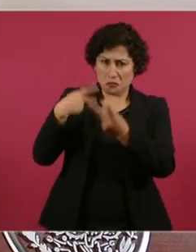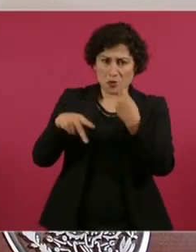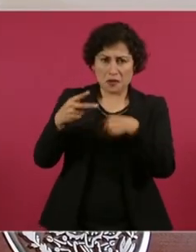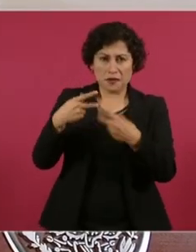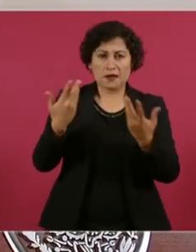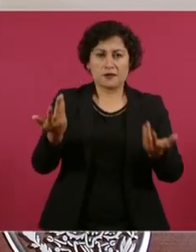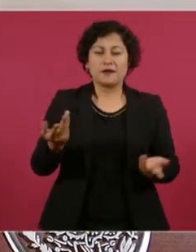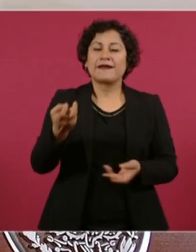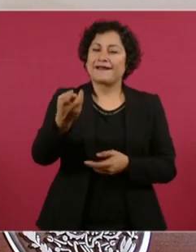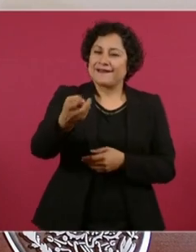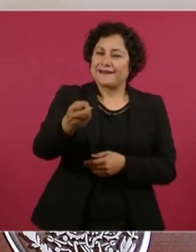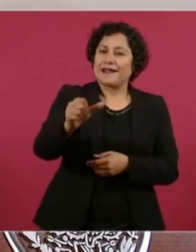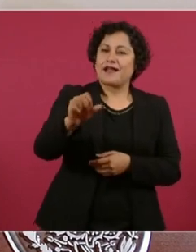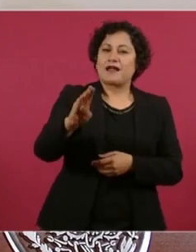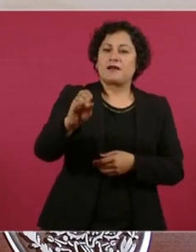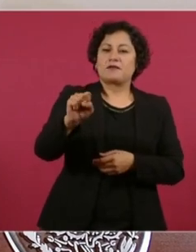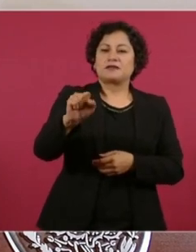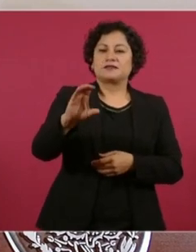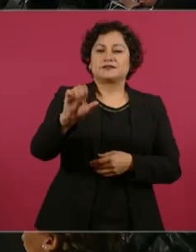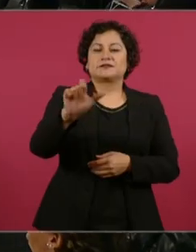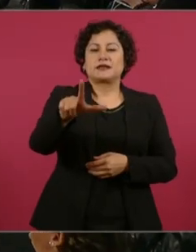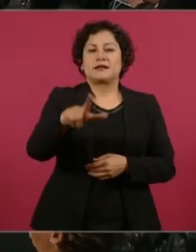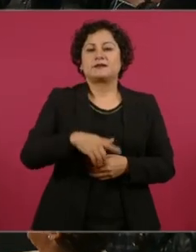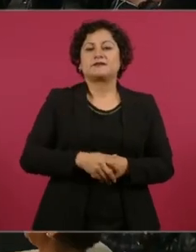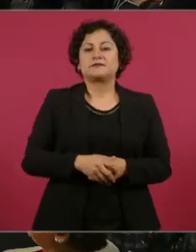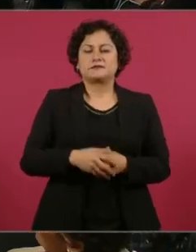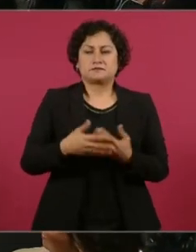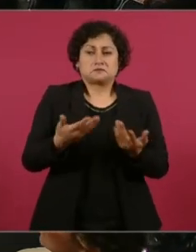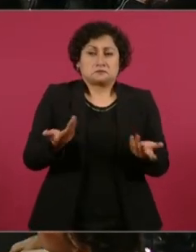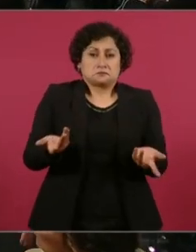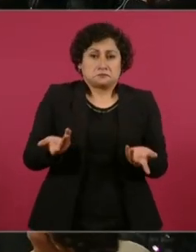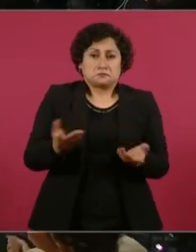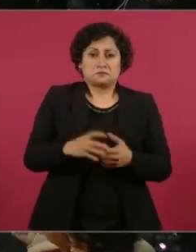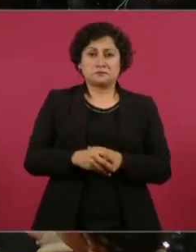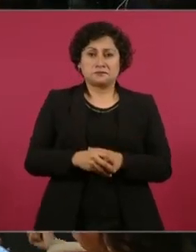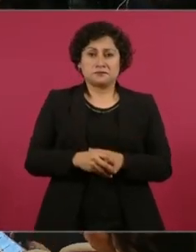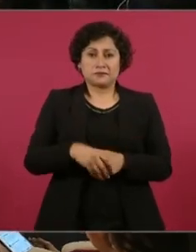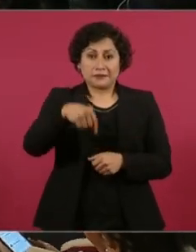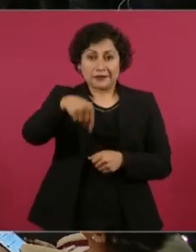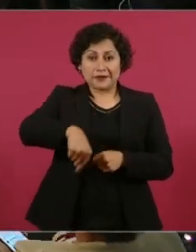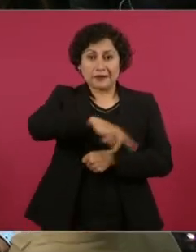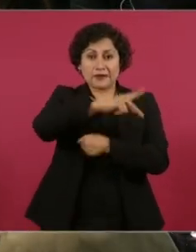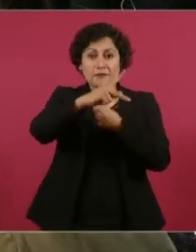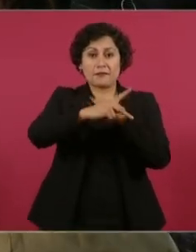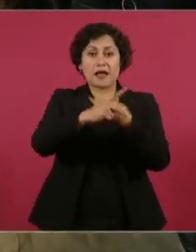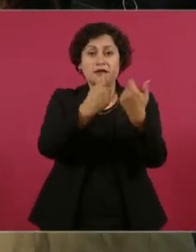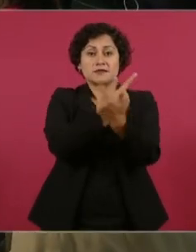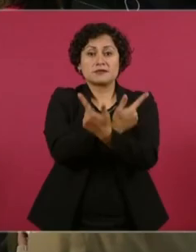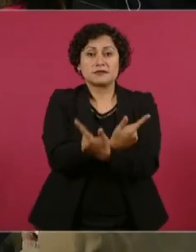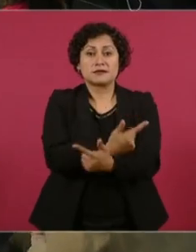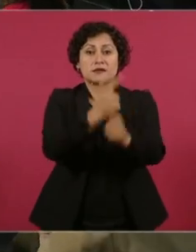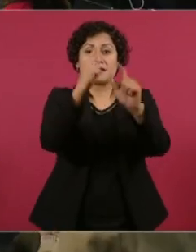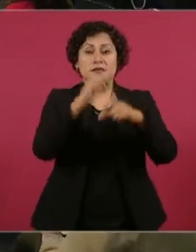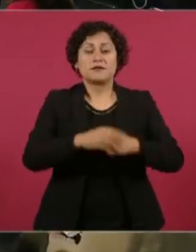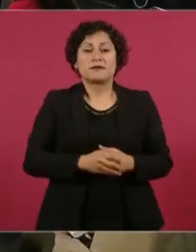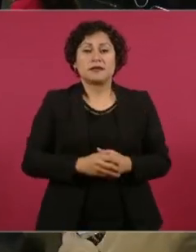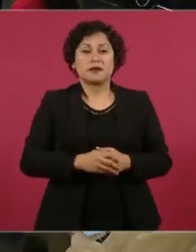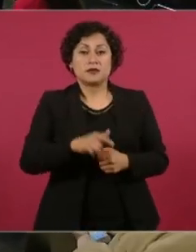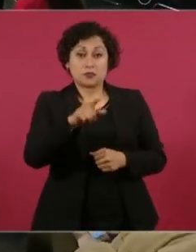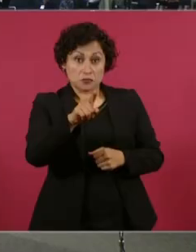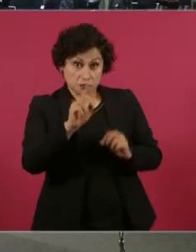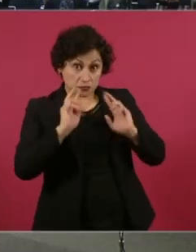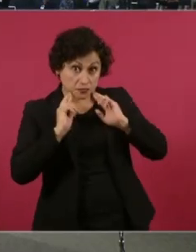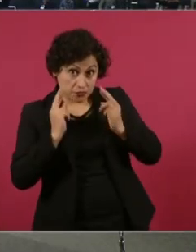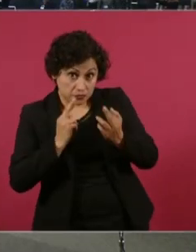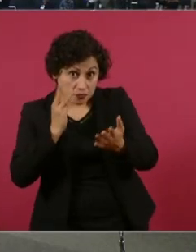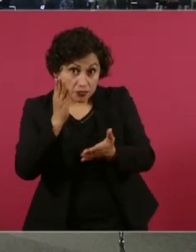Ese Abascal, sí. Y no, este es un país libre. ¿Se reuniría usted con el